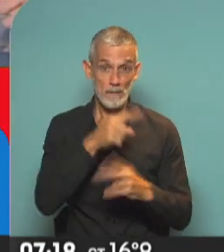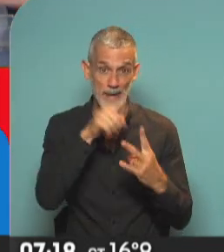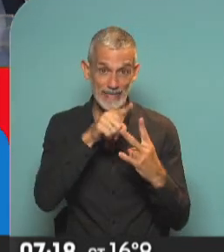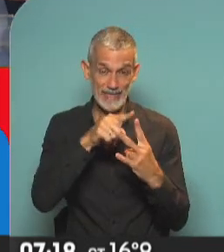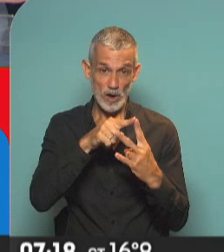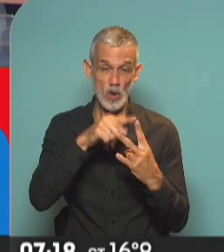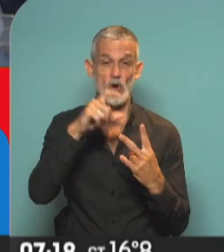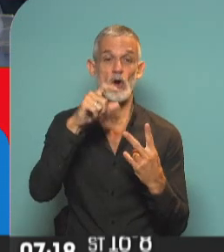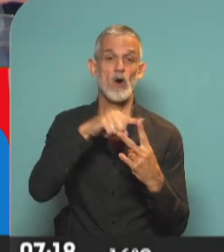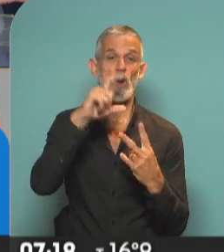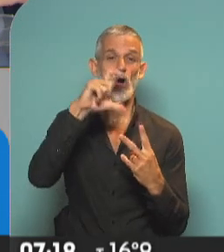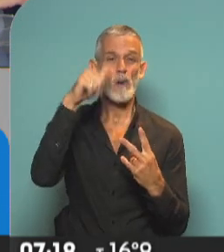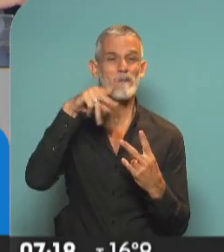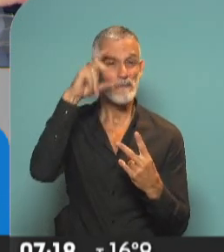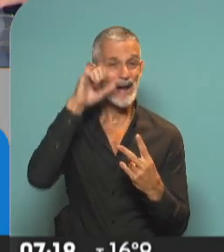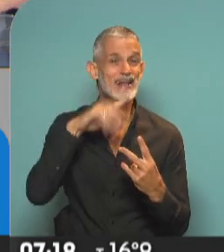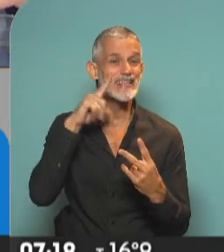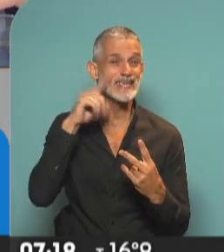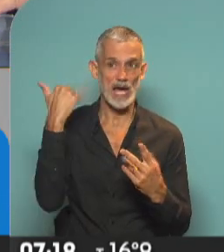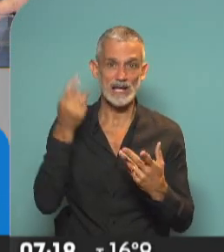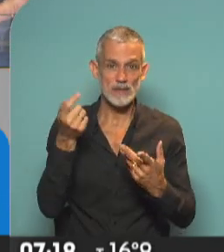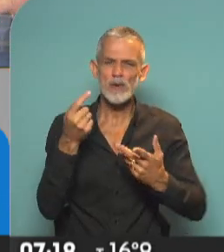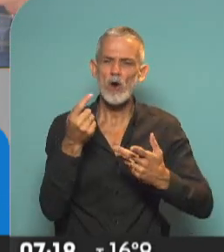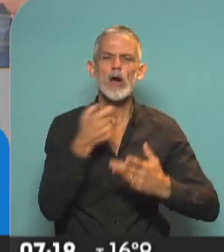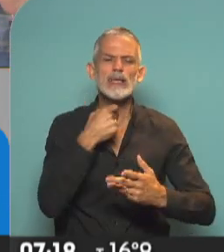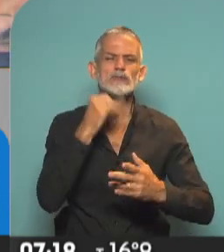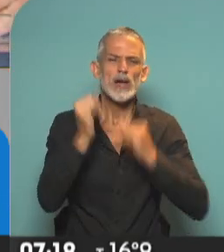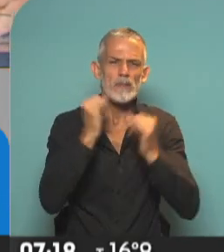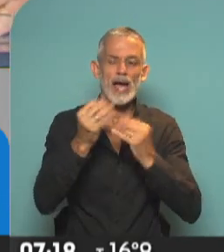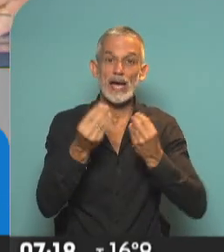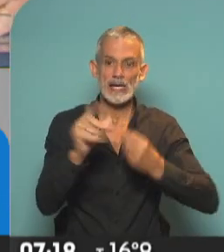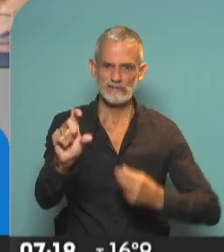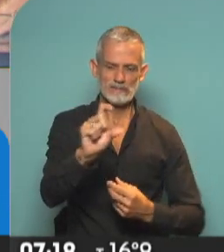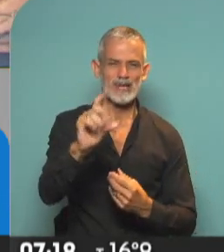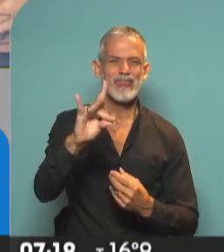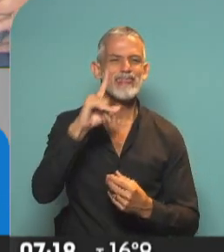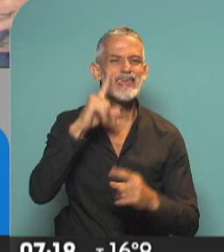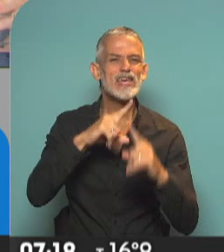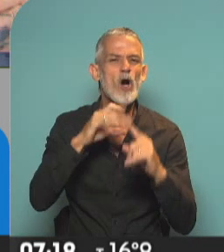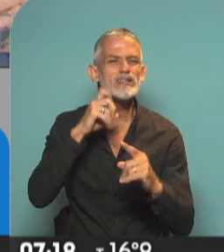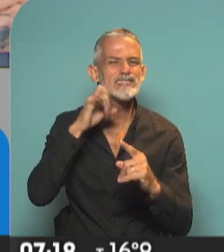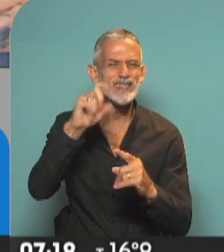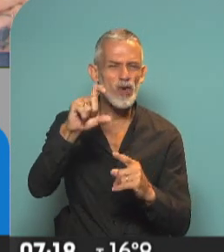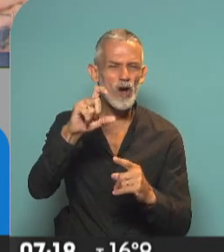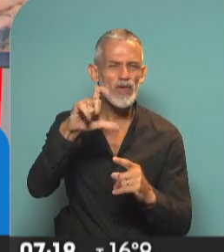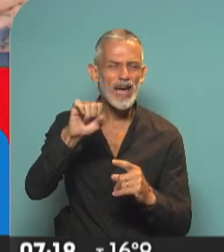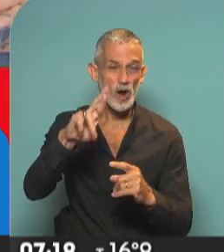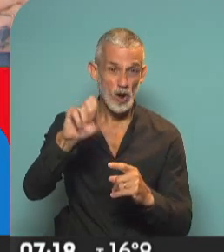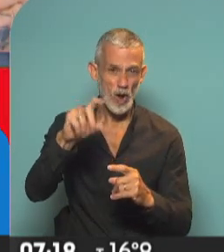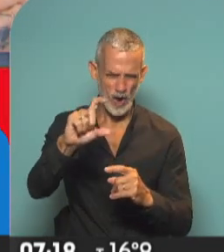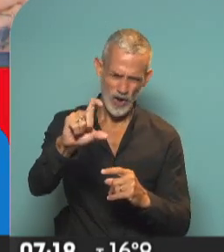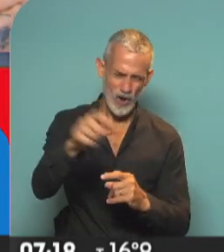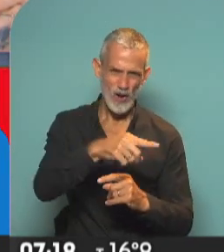el médico ha intentado en las últimas horas explicar que la aplicación del dióxido de cloro en ese breve lapso en que le